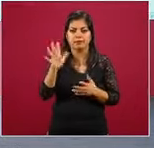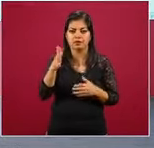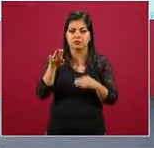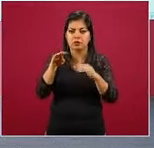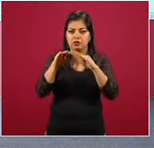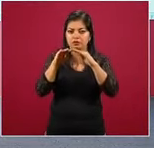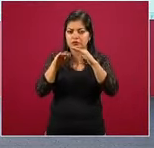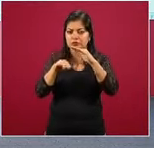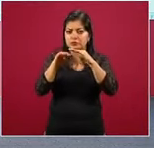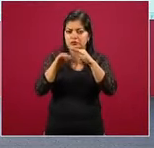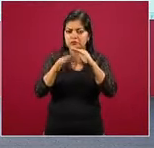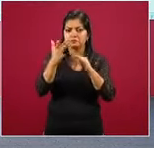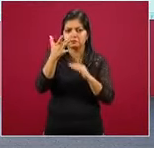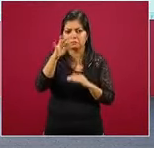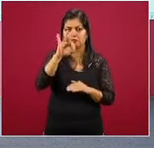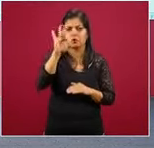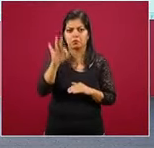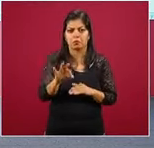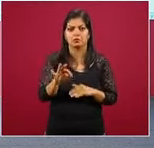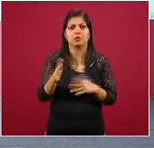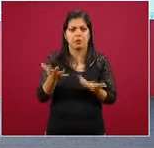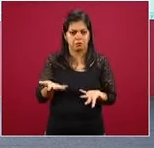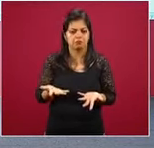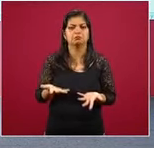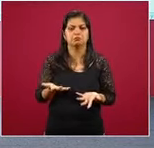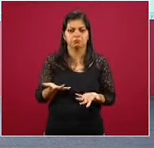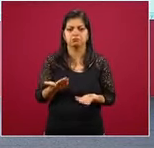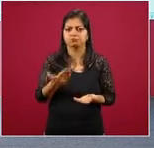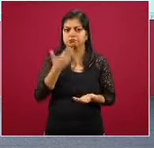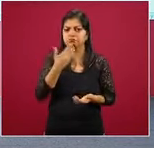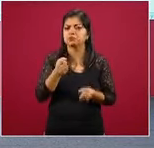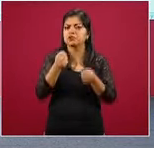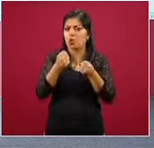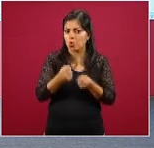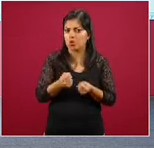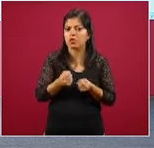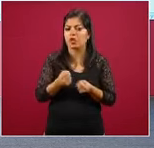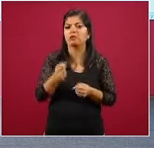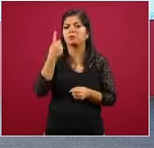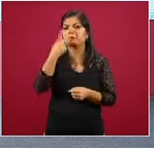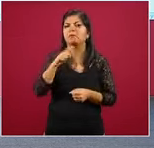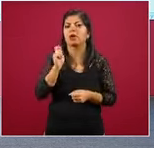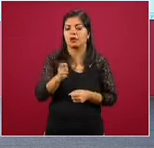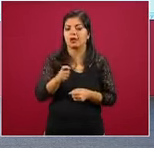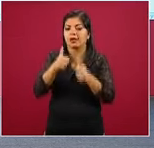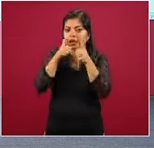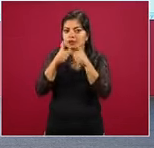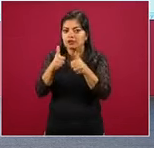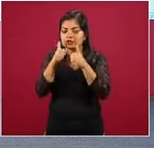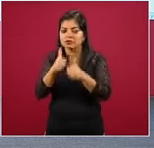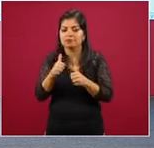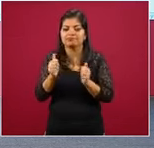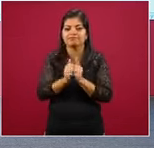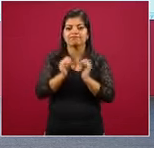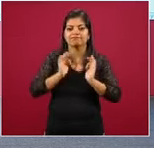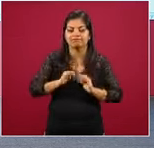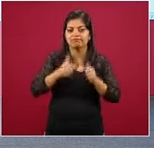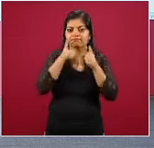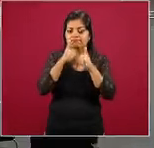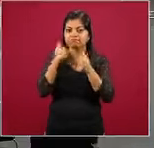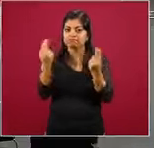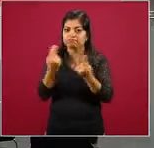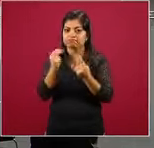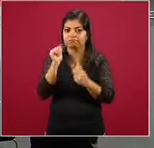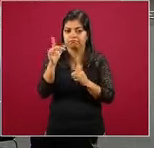por debajo del 50%, lo cual da un buen nivel de seguridad para poder seguir atendiendo a las personas que así lo